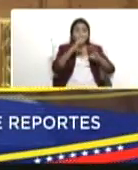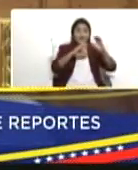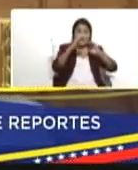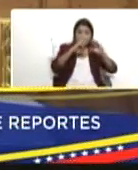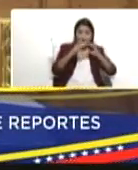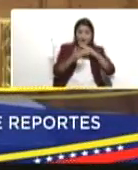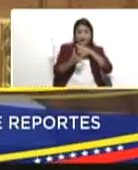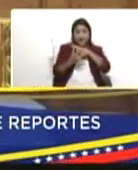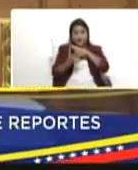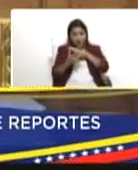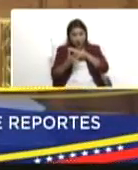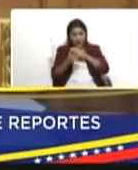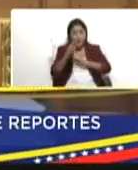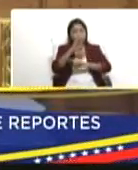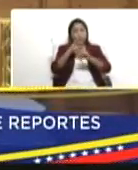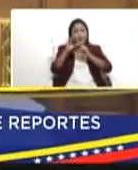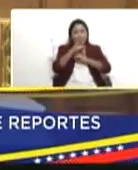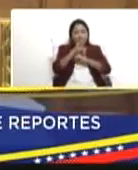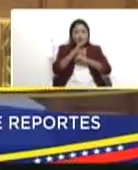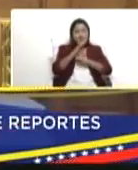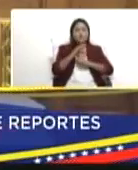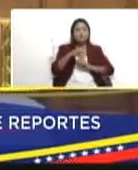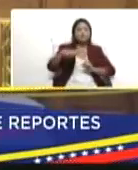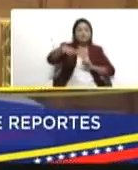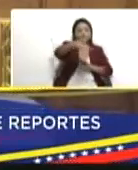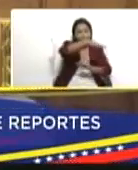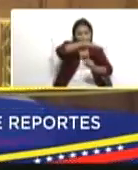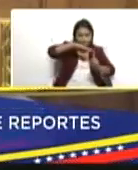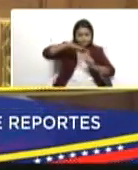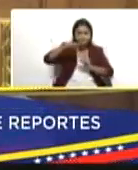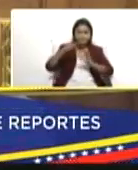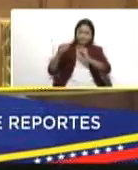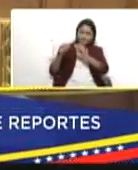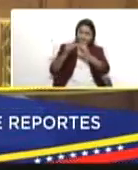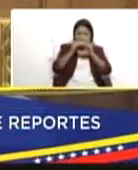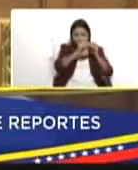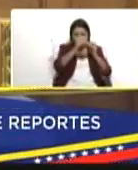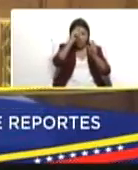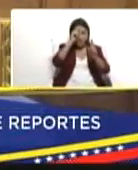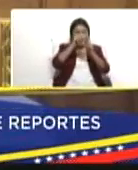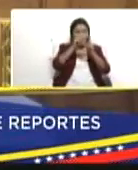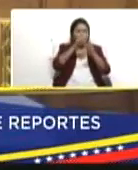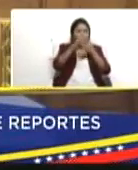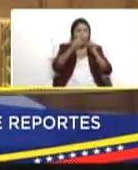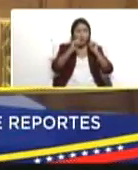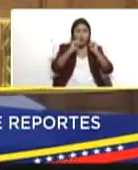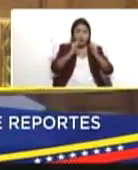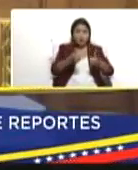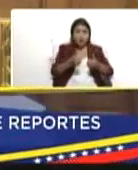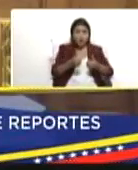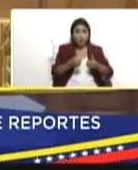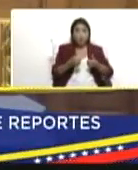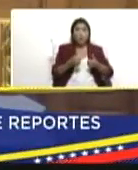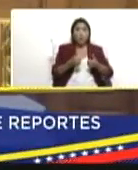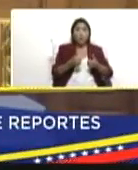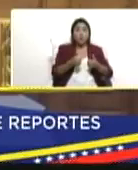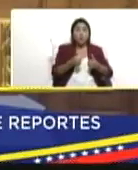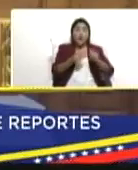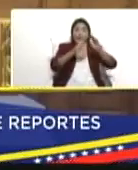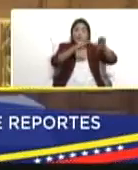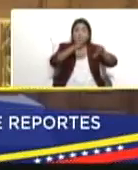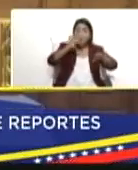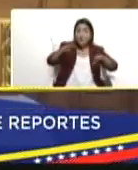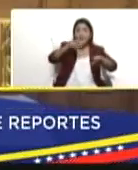tecnológica cultural y territorial se complementa con una meta sólida que surgió a partir de nuestra defensa de la guayana se